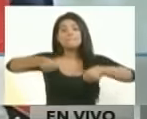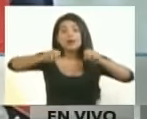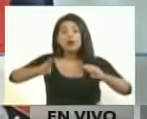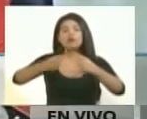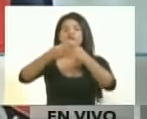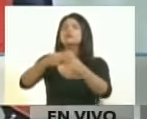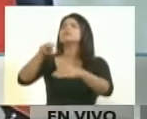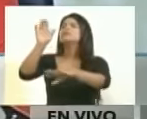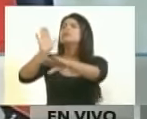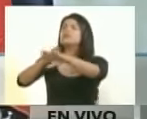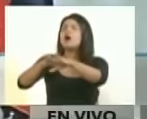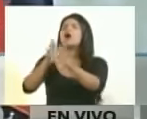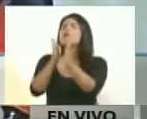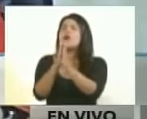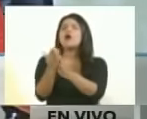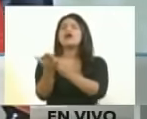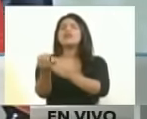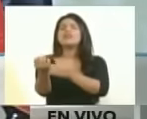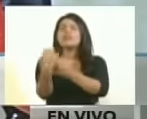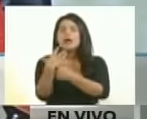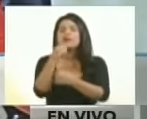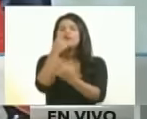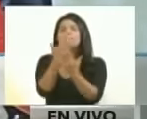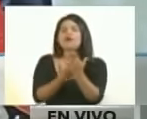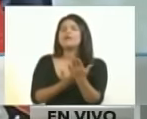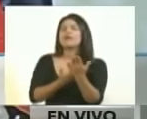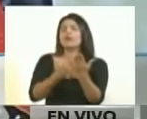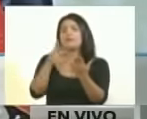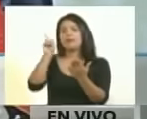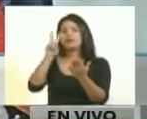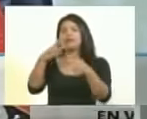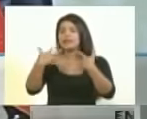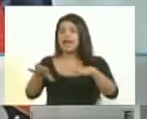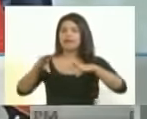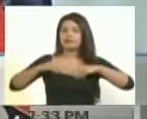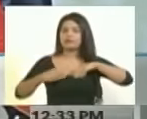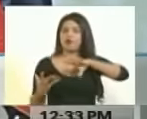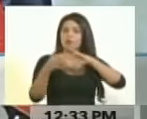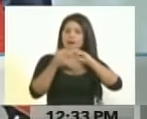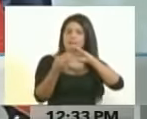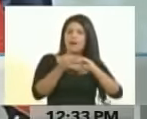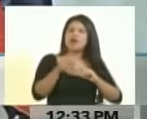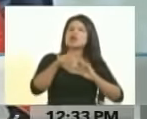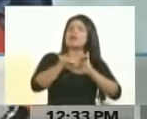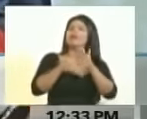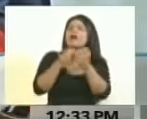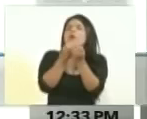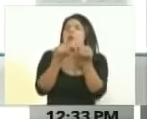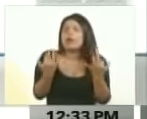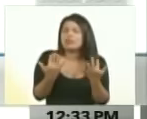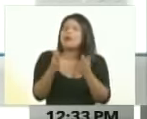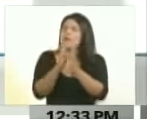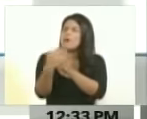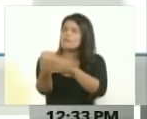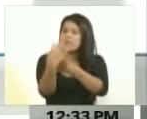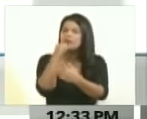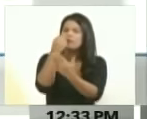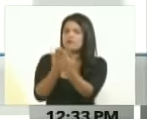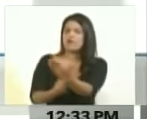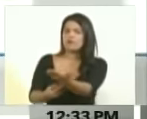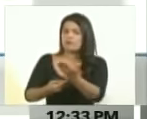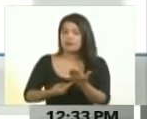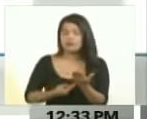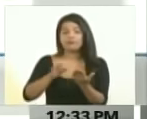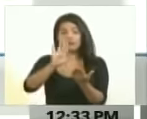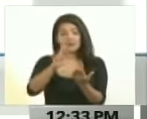del número de normas incorporadas por Venezuela. Para el mes de agosto, ahí están las cartas, para